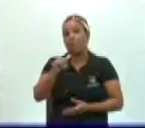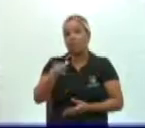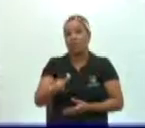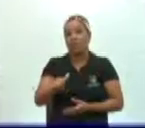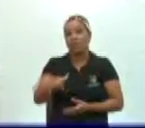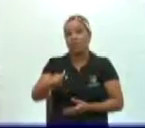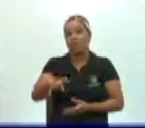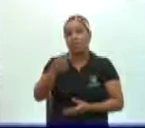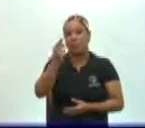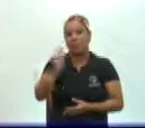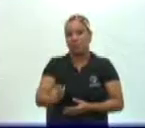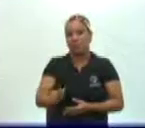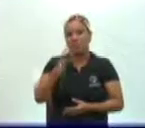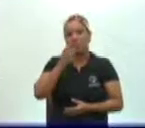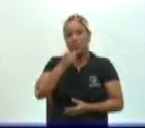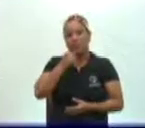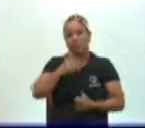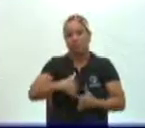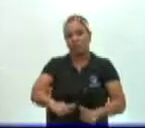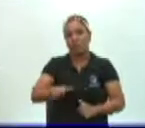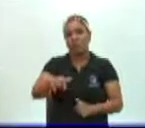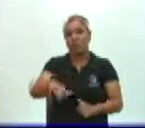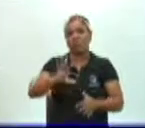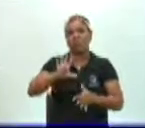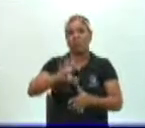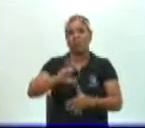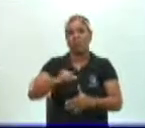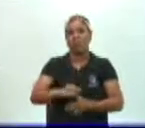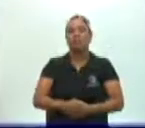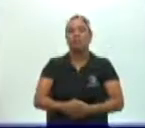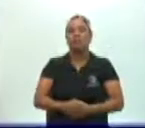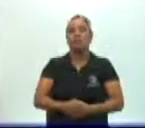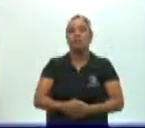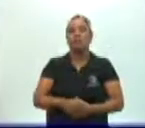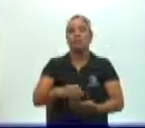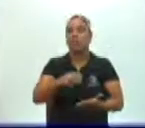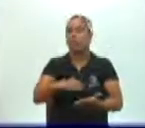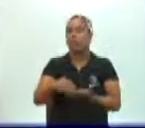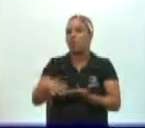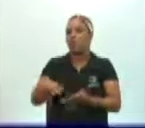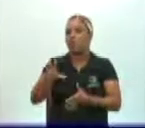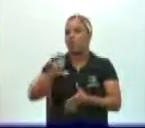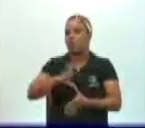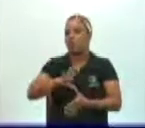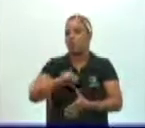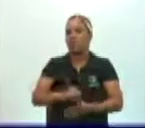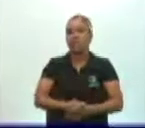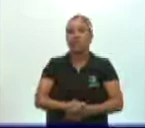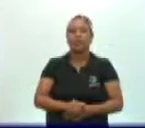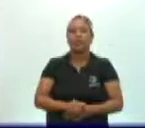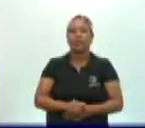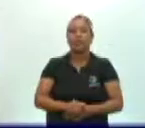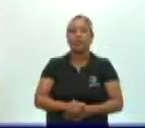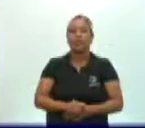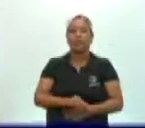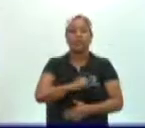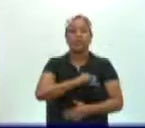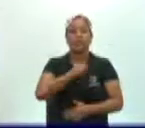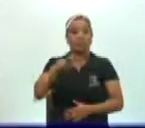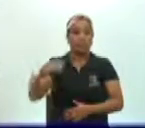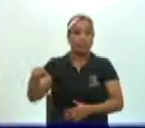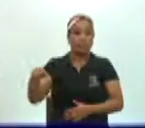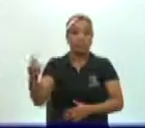las luchas por la independencia en las colonias de América. Precisamente quisiera que anotaran los